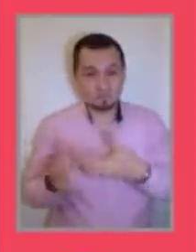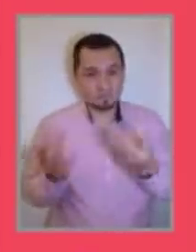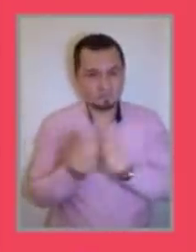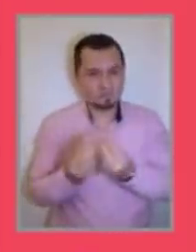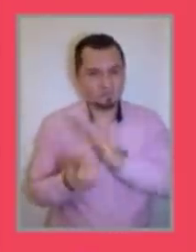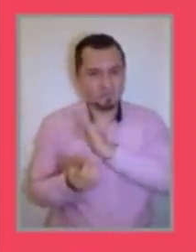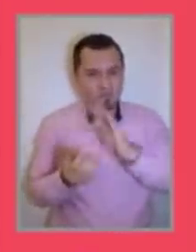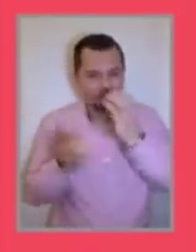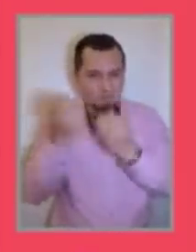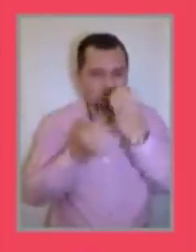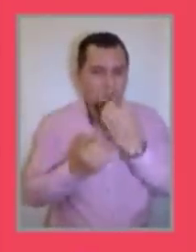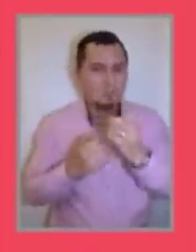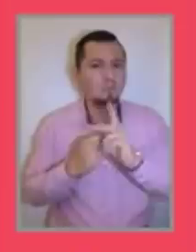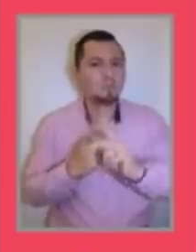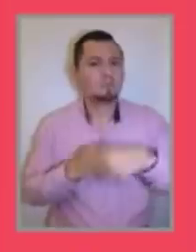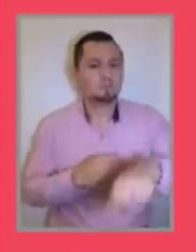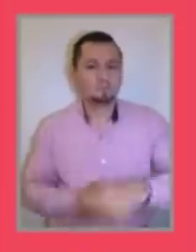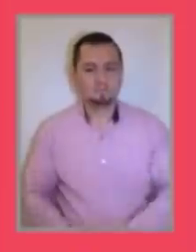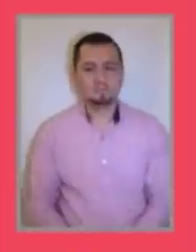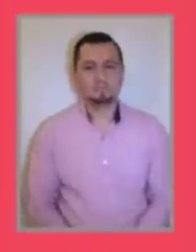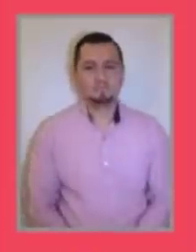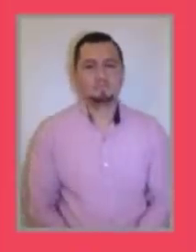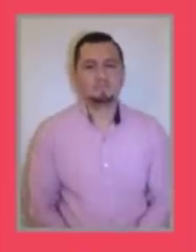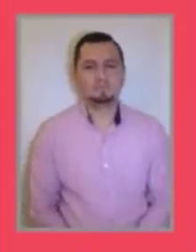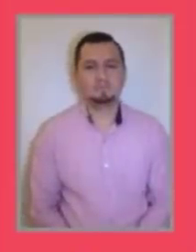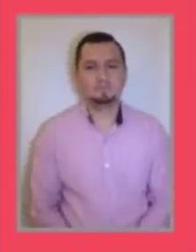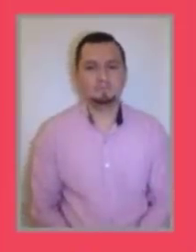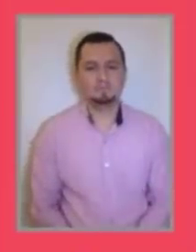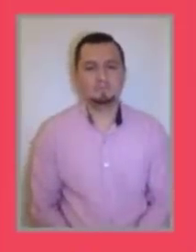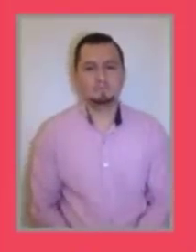dar ya los primeros pasos.